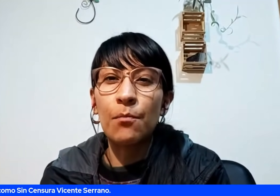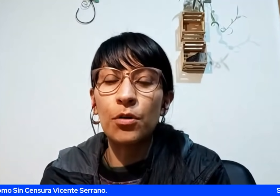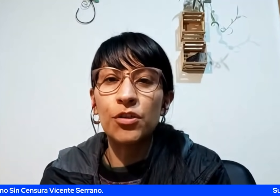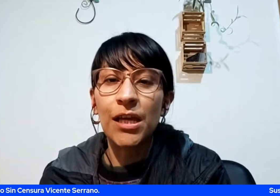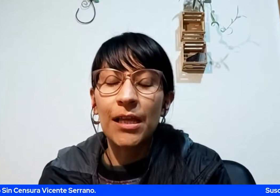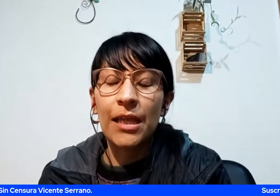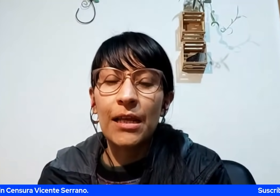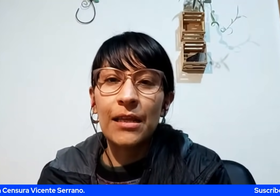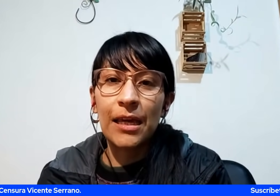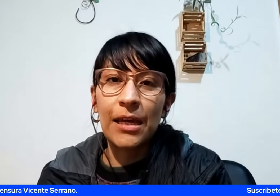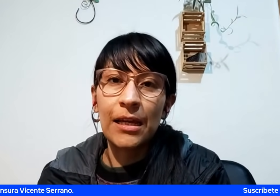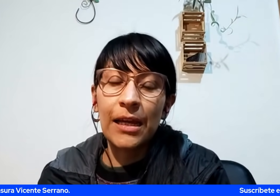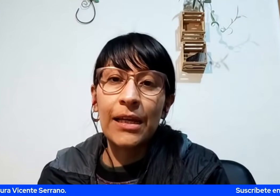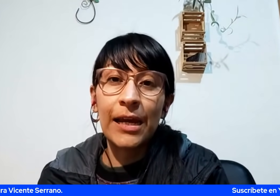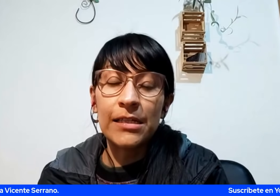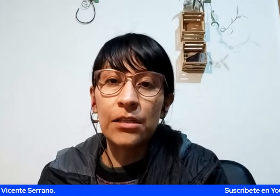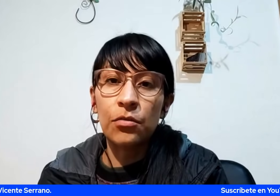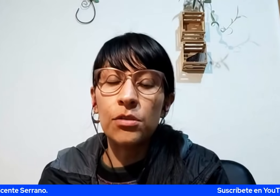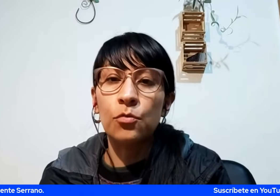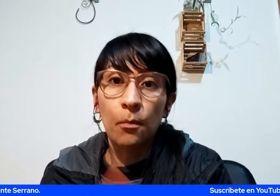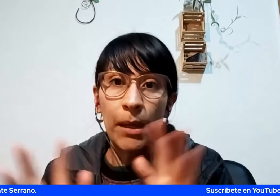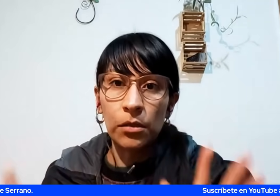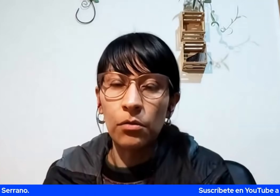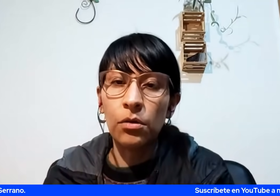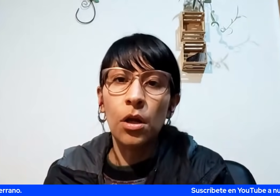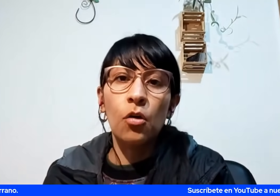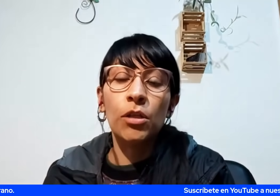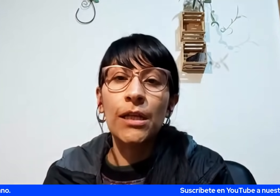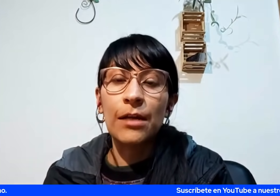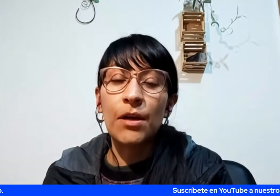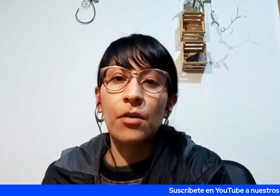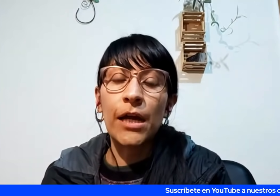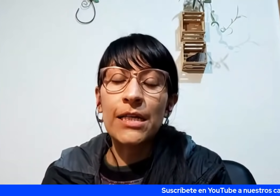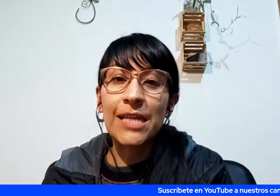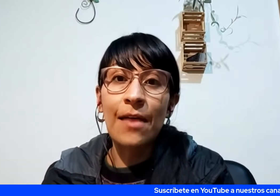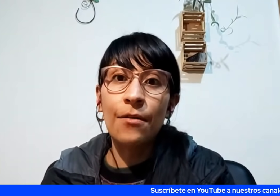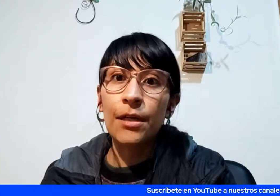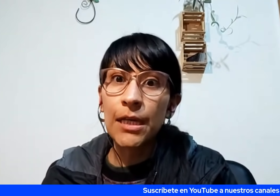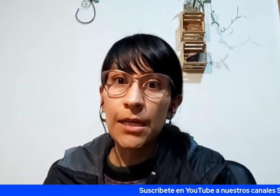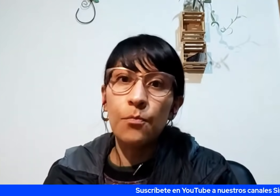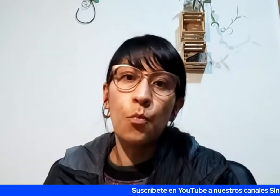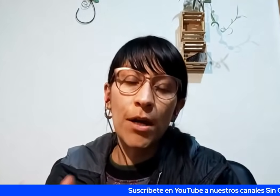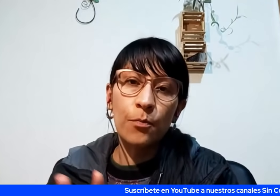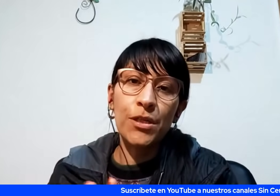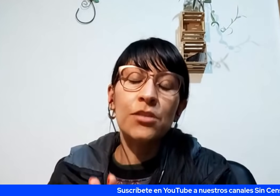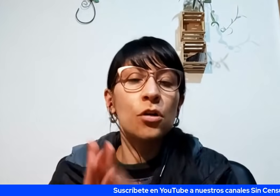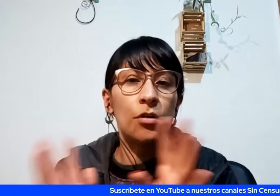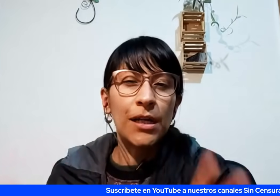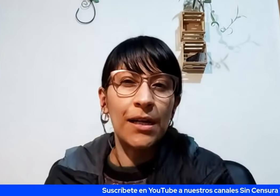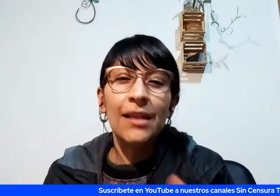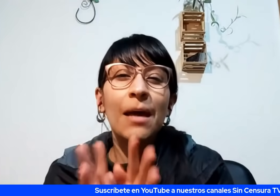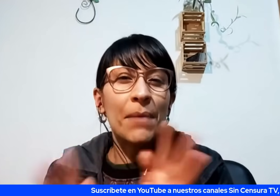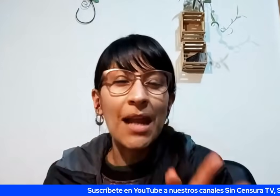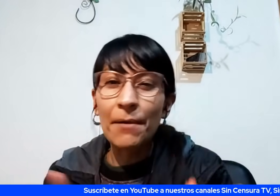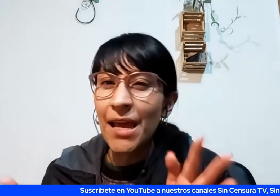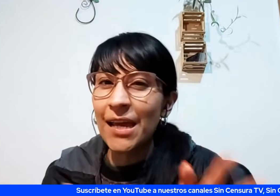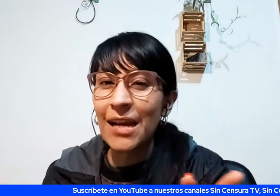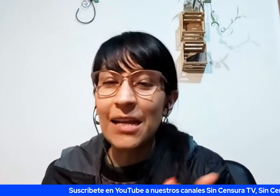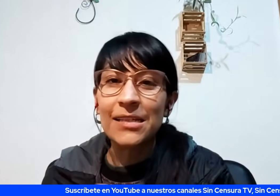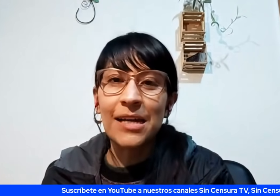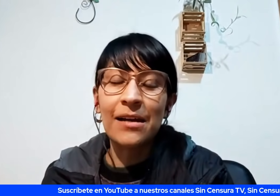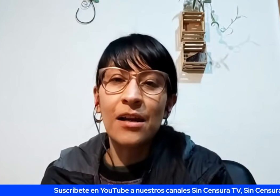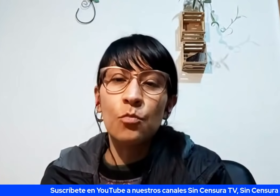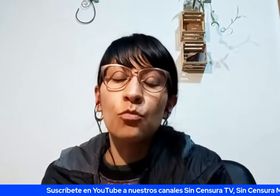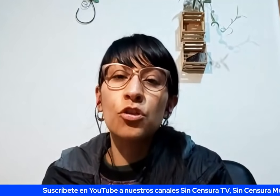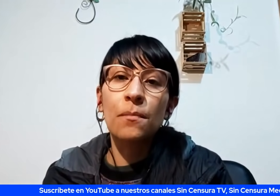entre miembros del ejército en su momento con el crimen organizado. Y bueno, pues yo creo que también habría